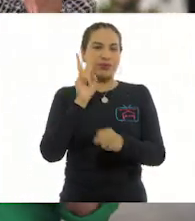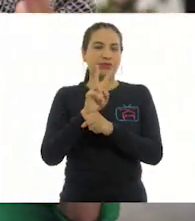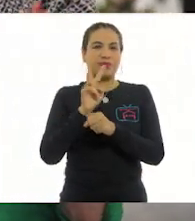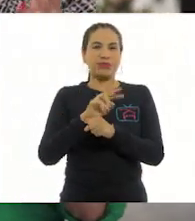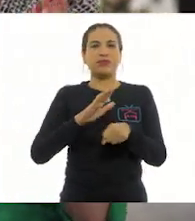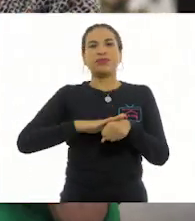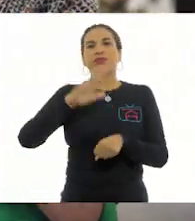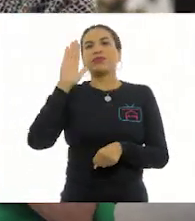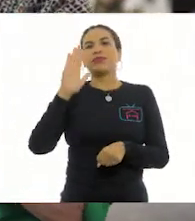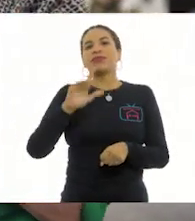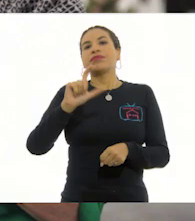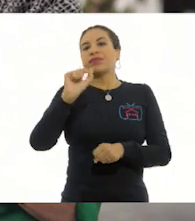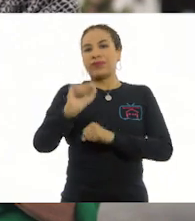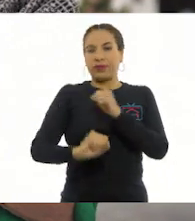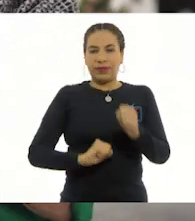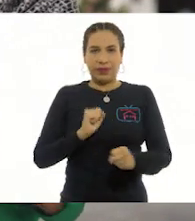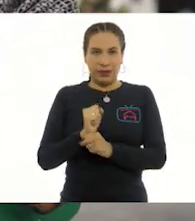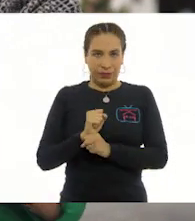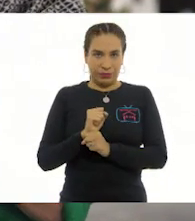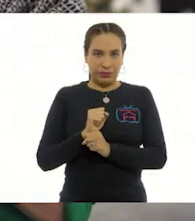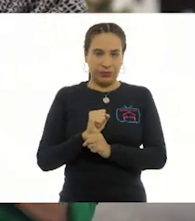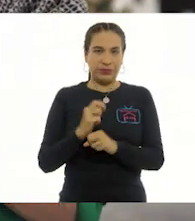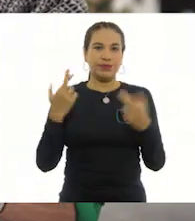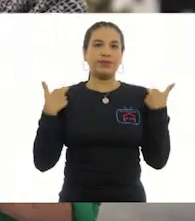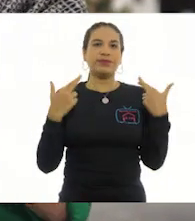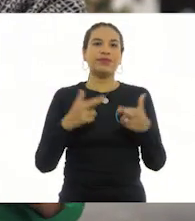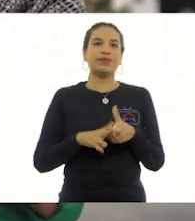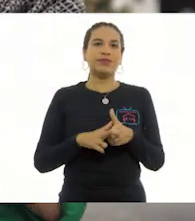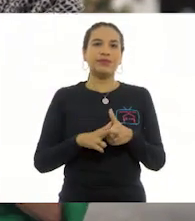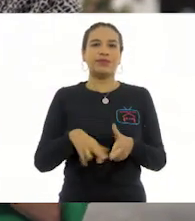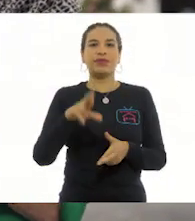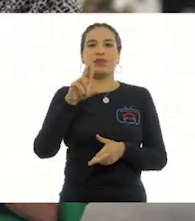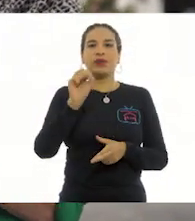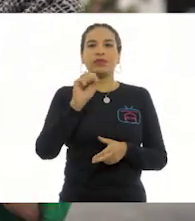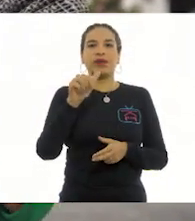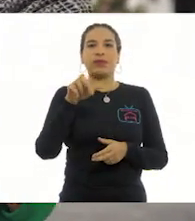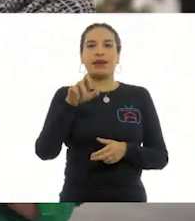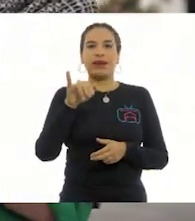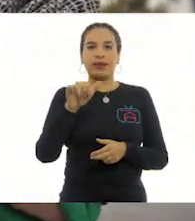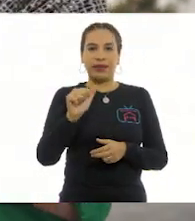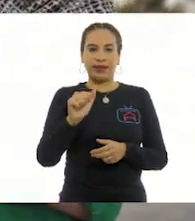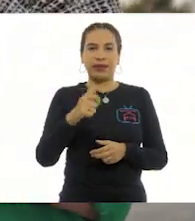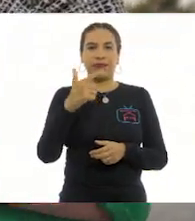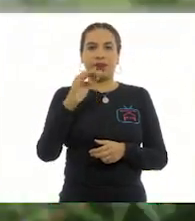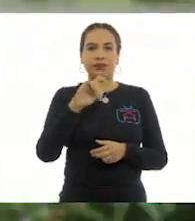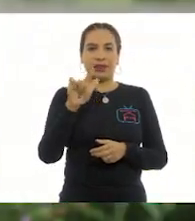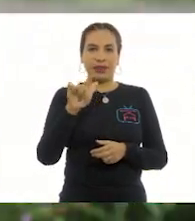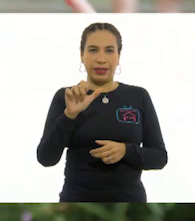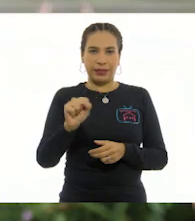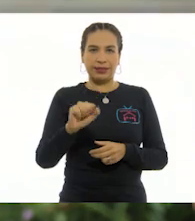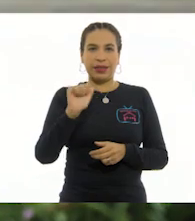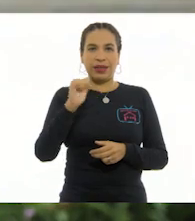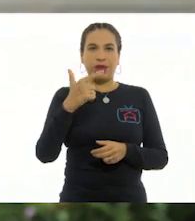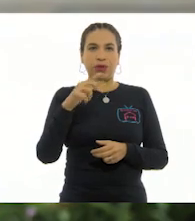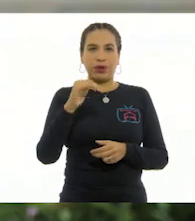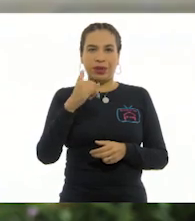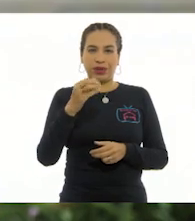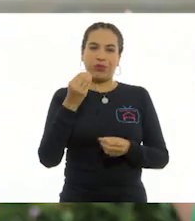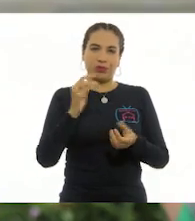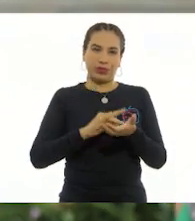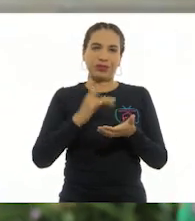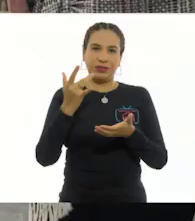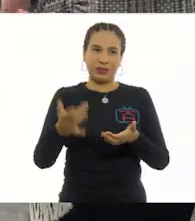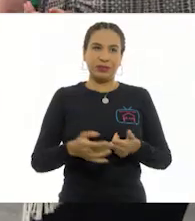durante más de 2 décadas, la maestra Rosa María González Aguayo. Muchas